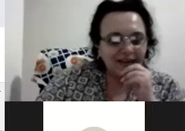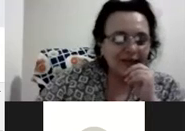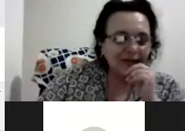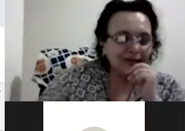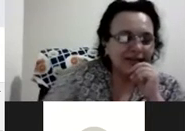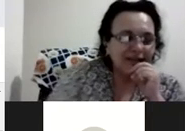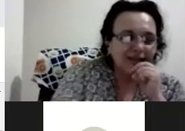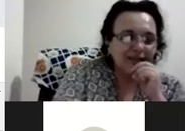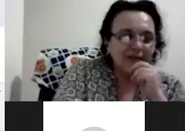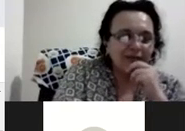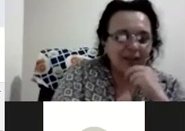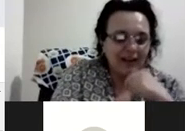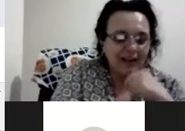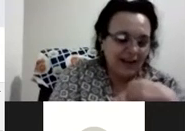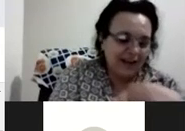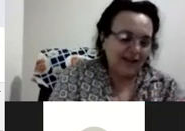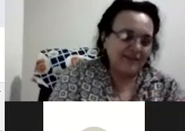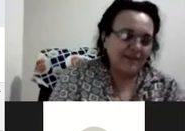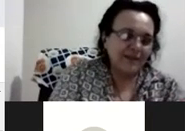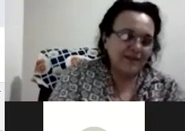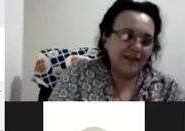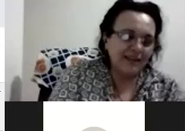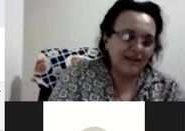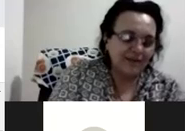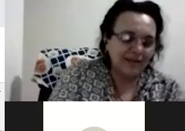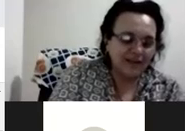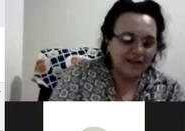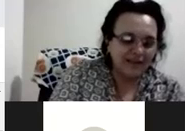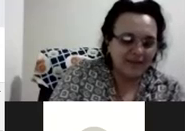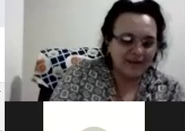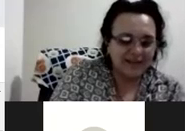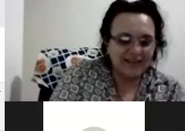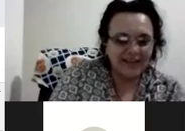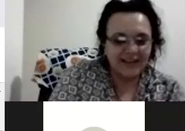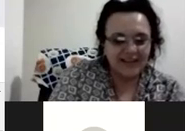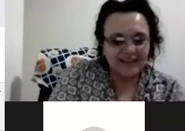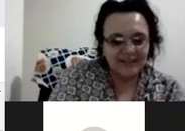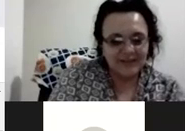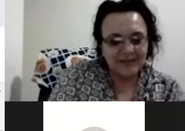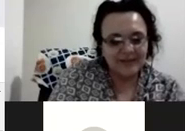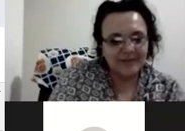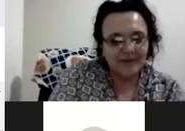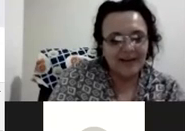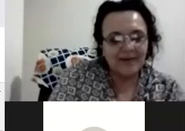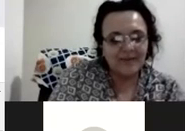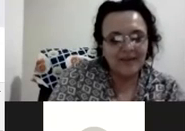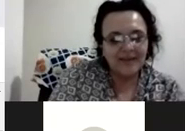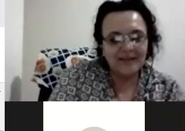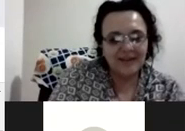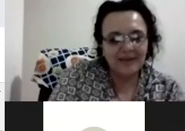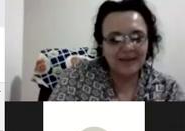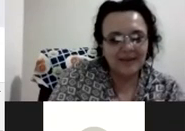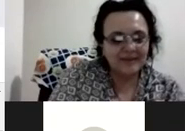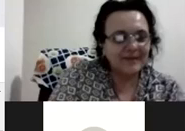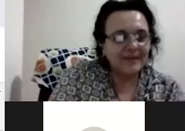Y yo le digo, no, la vicepresidenta le pone cascaditas para que se caiga. A ella le conviene que